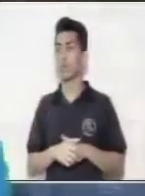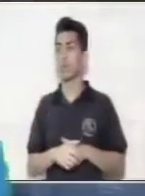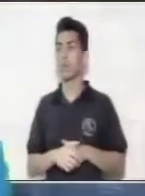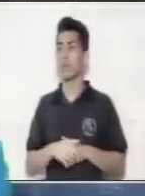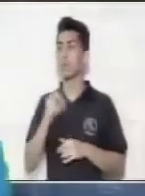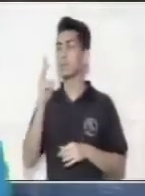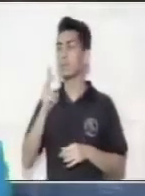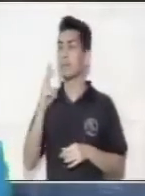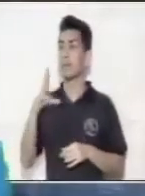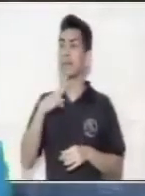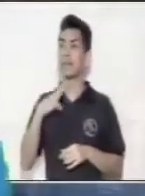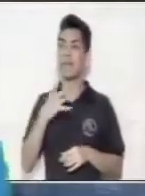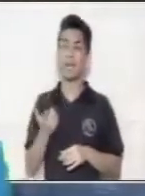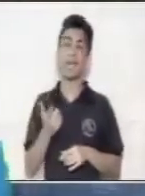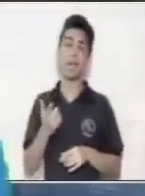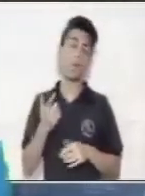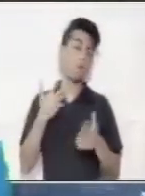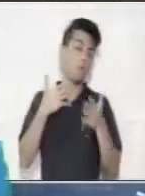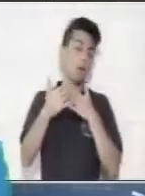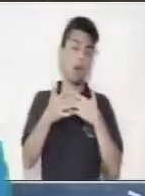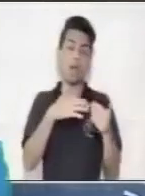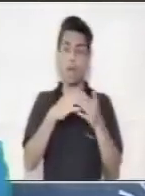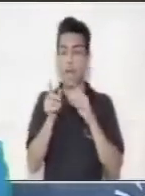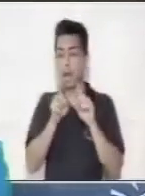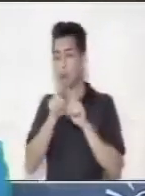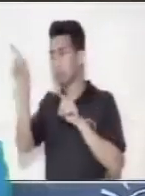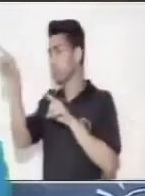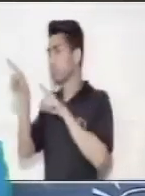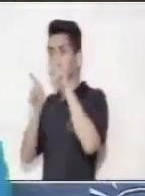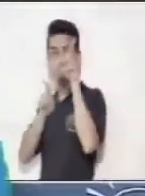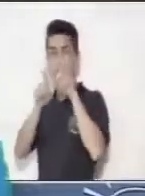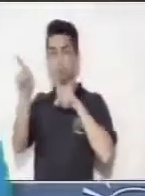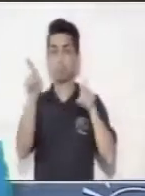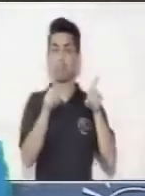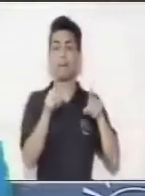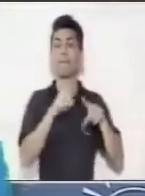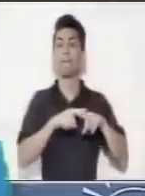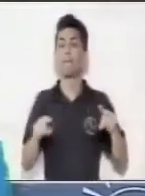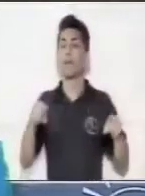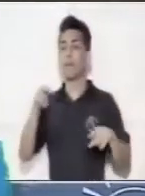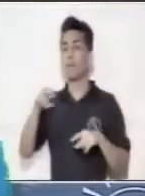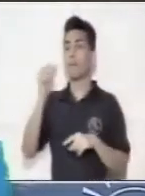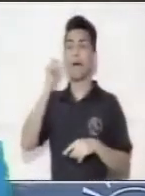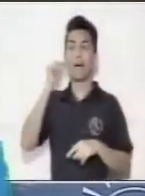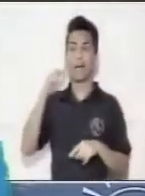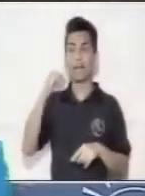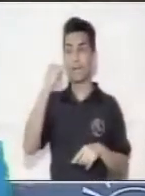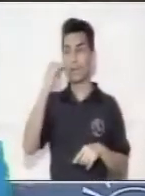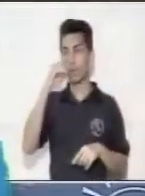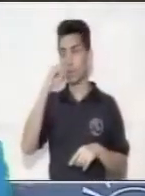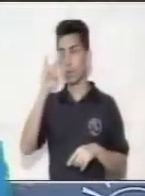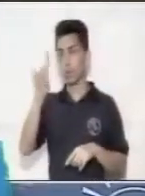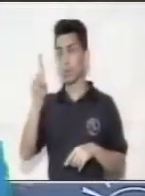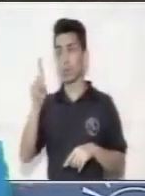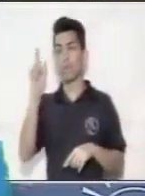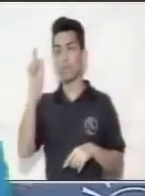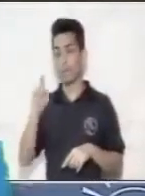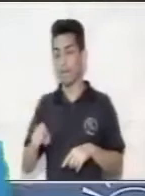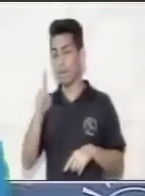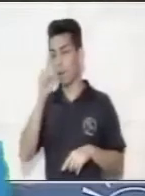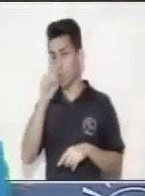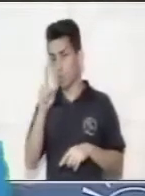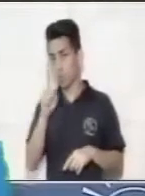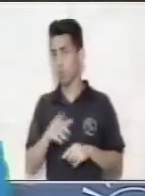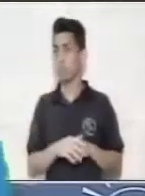ser vectores que pueden tener cualquier dirección, pero su magnitud tiene que ser de tamaño 1.